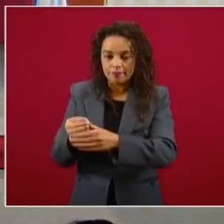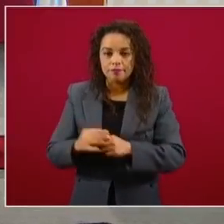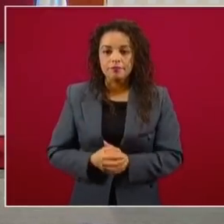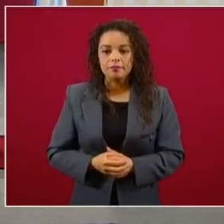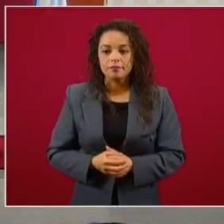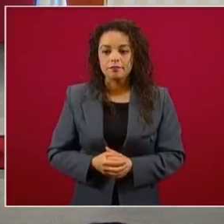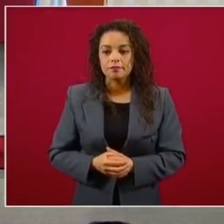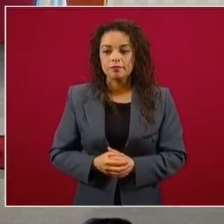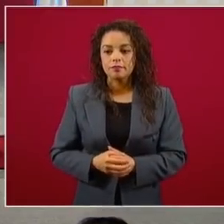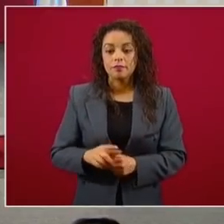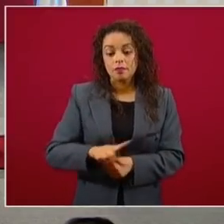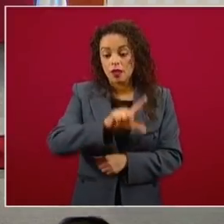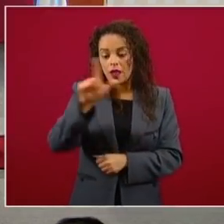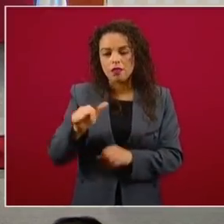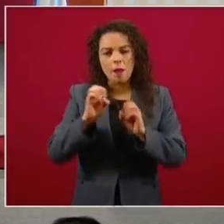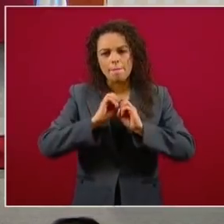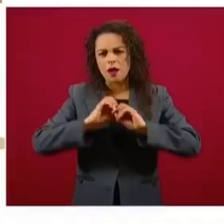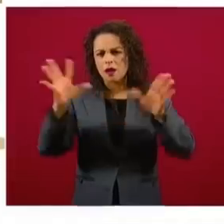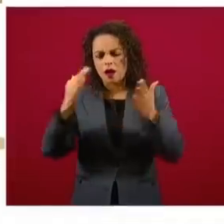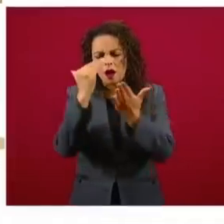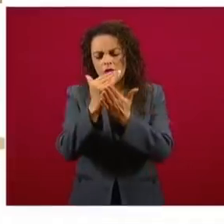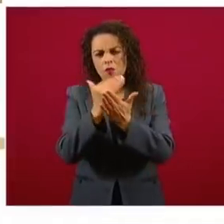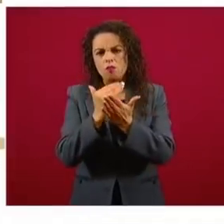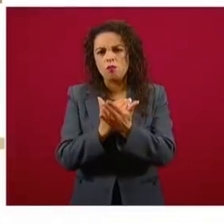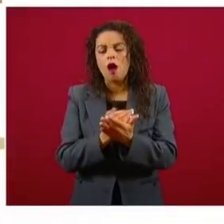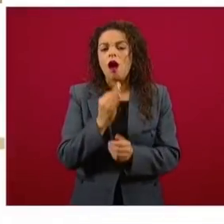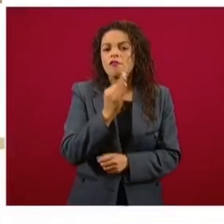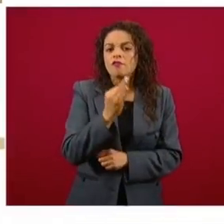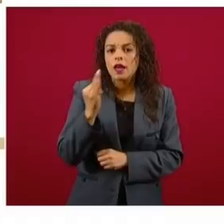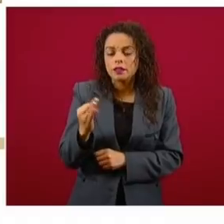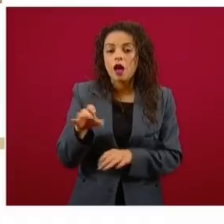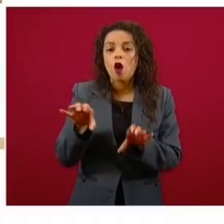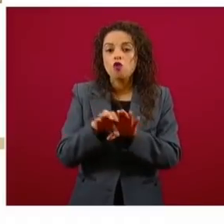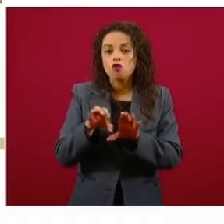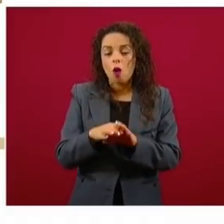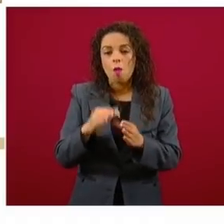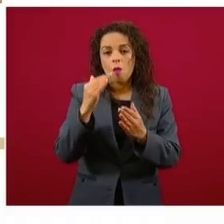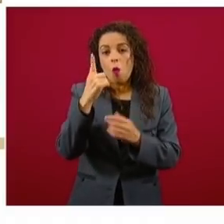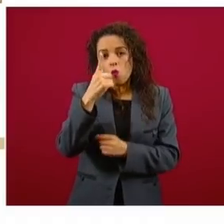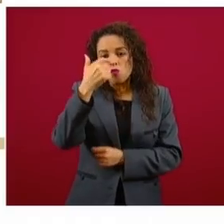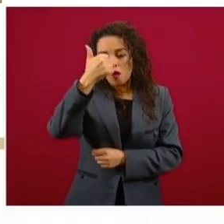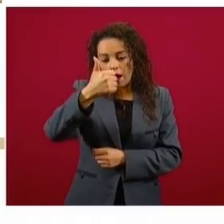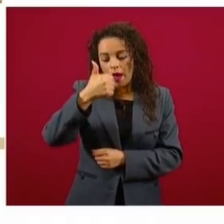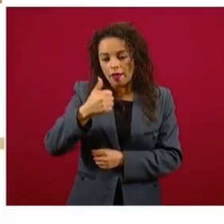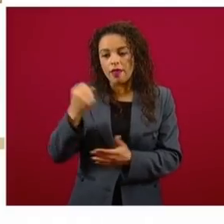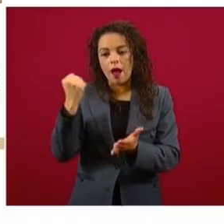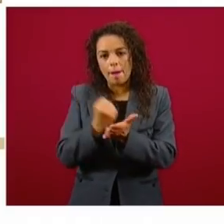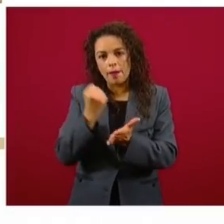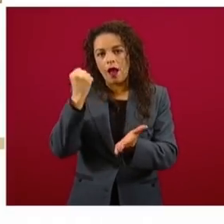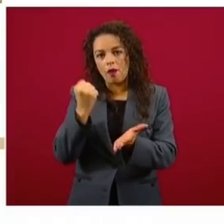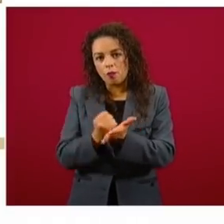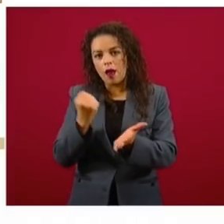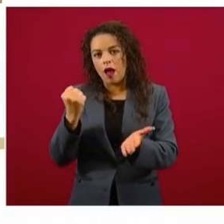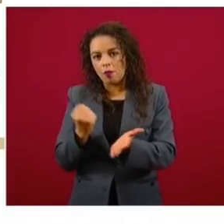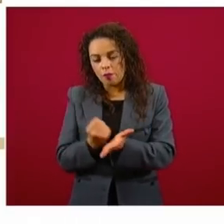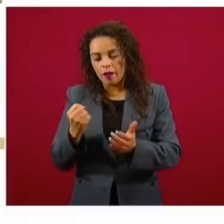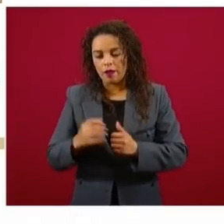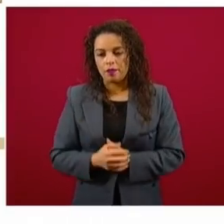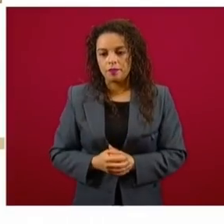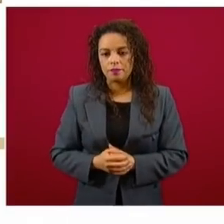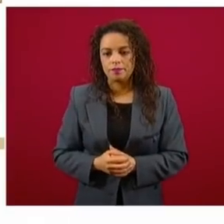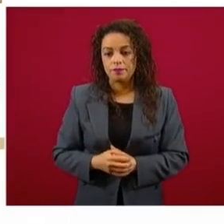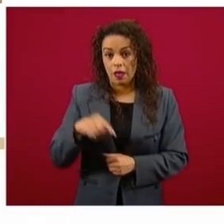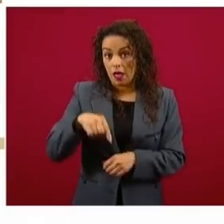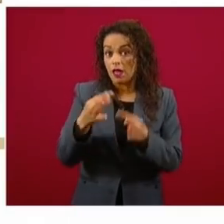después vienen fechas muy específicas de cómo se va a ir aprobando esto. Lo primero que se discute, y esto es muy importante porque no todos los países lo